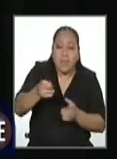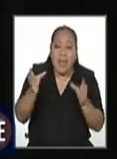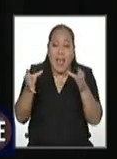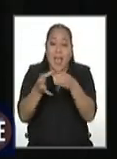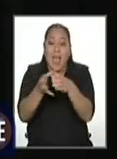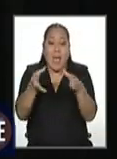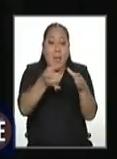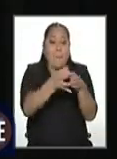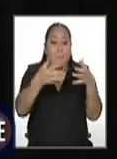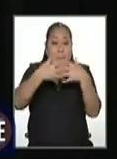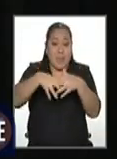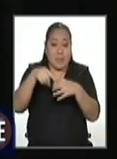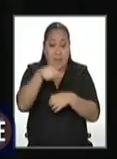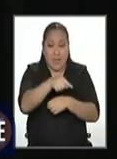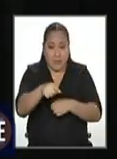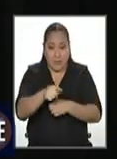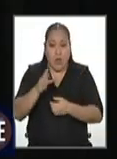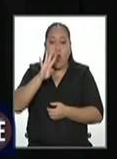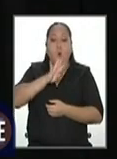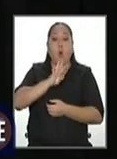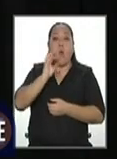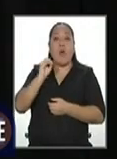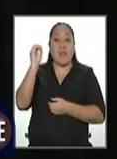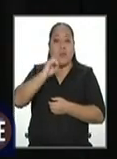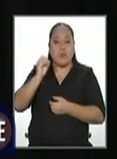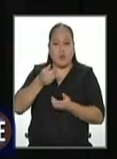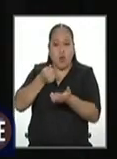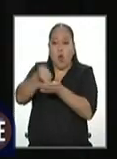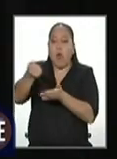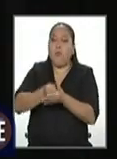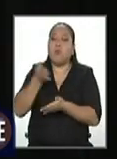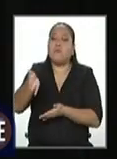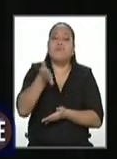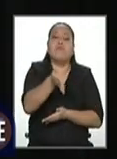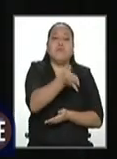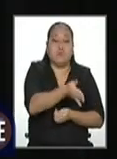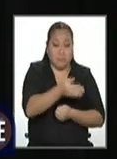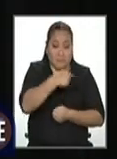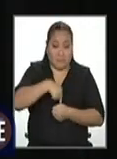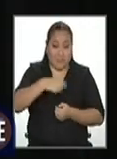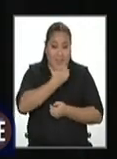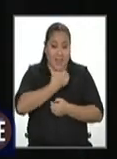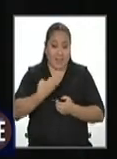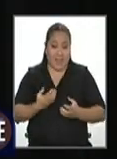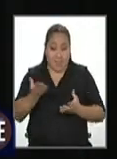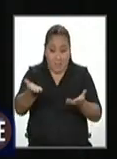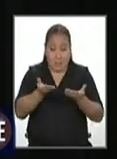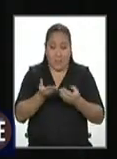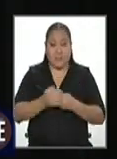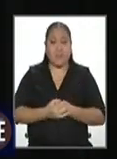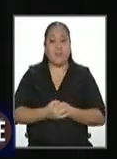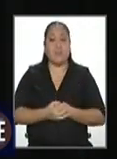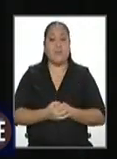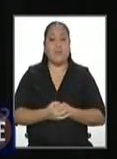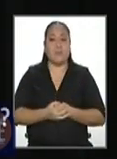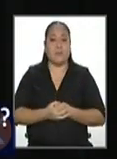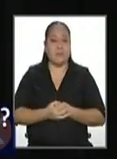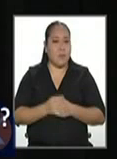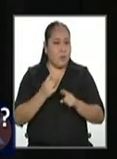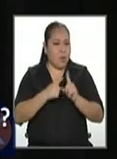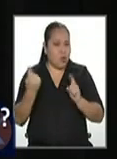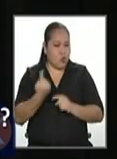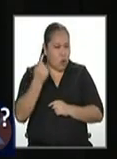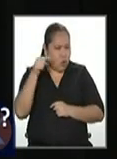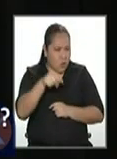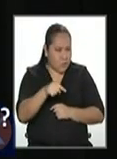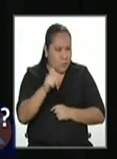pequeña y microempresa acceder al 40% de las compras que hace nuestro país, que hace nuestro Estado actualmente. Pero no solamente